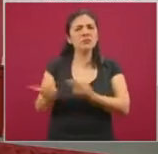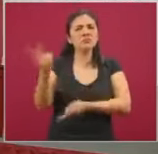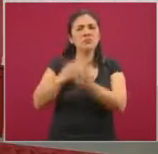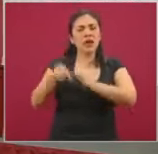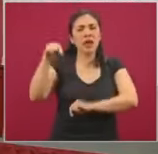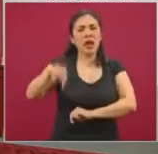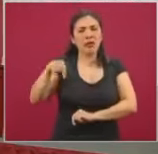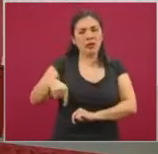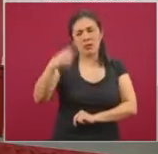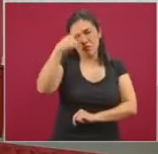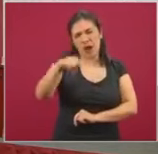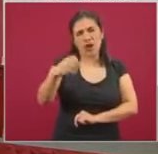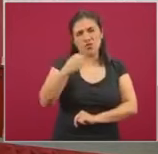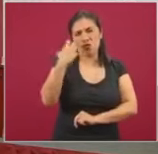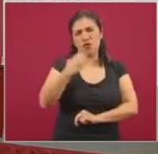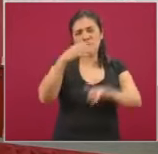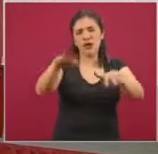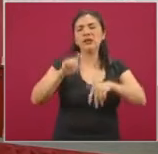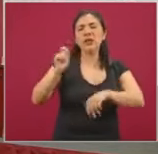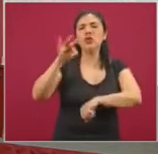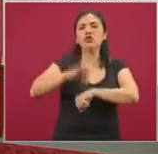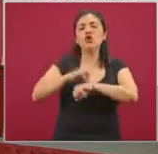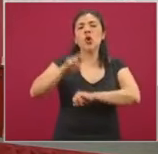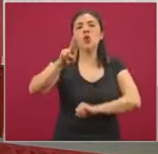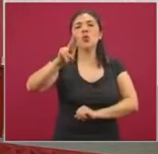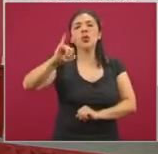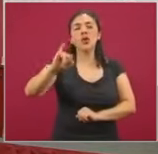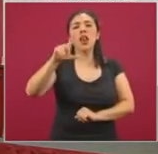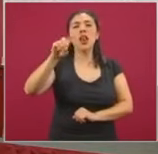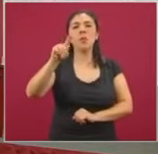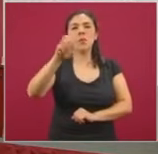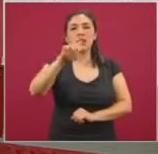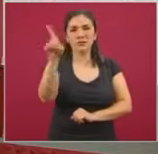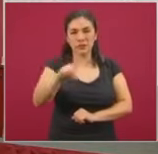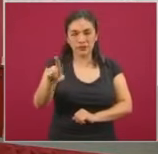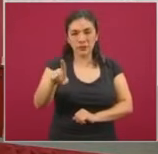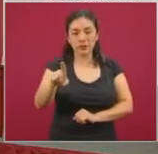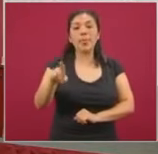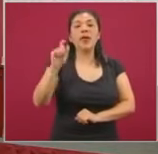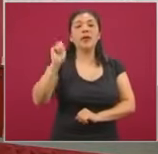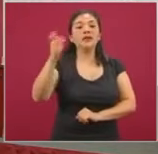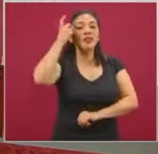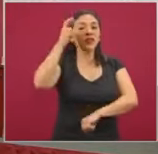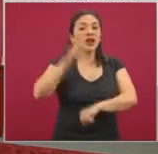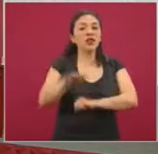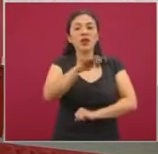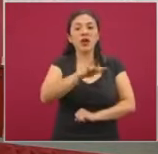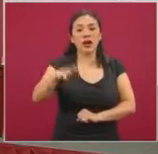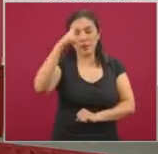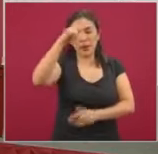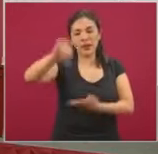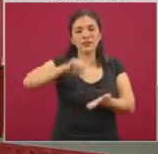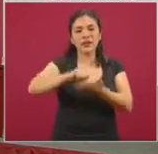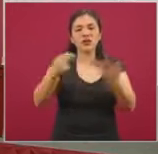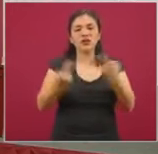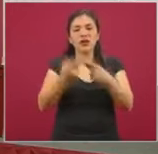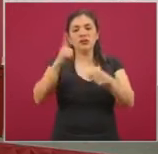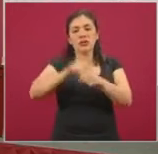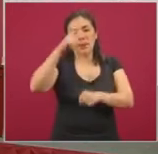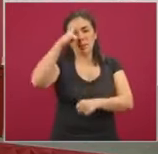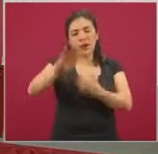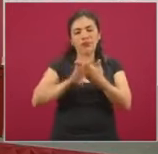con nosotros en la conferencia vespertina, el doctor Rui López Ridaura. Él es el director general del Centro Nacional de